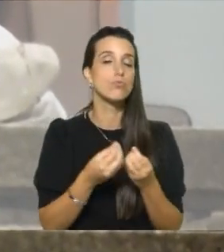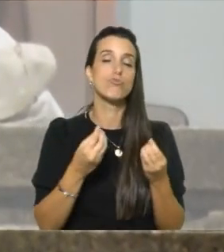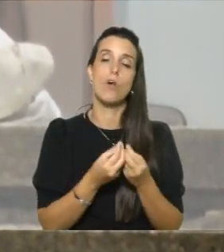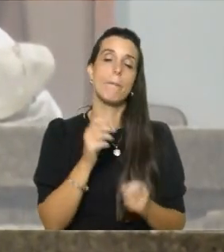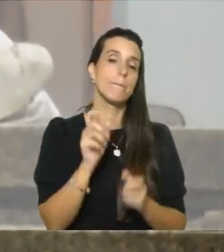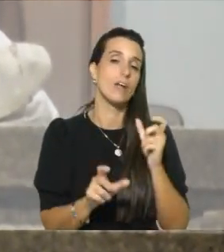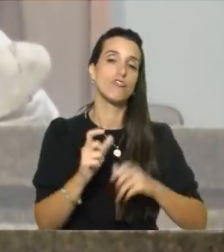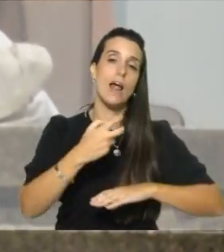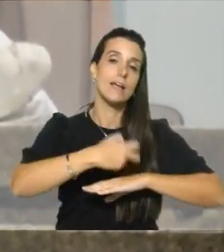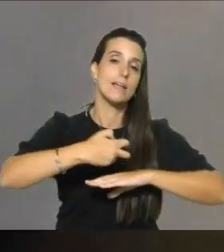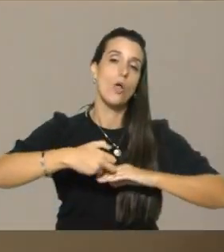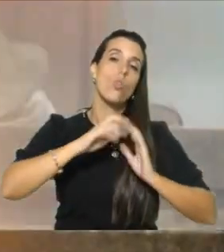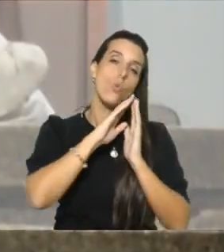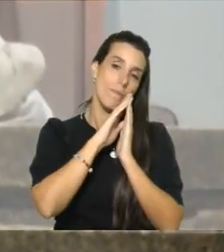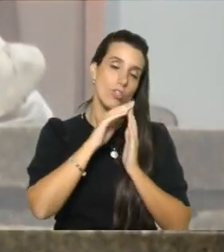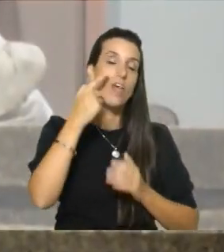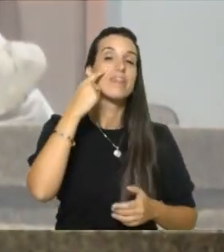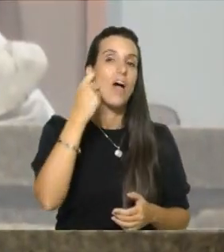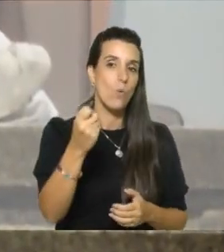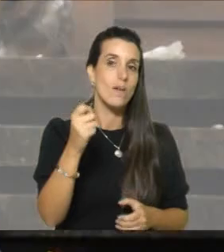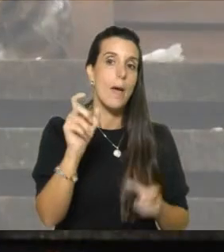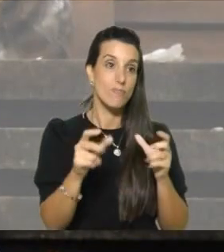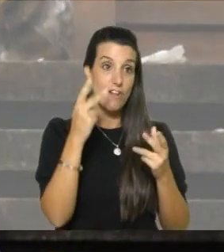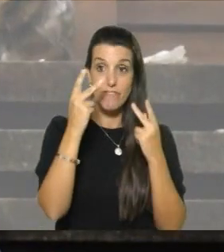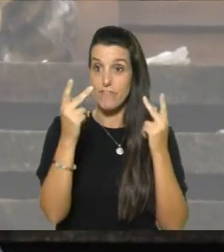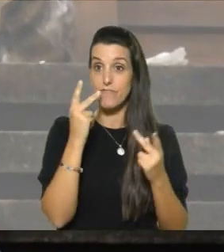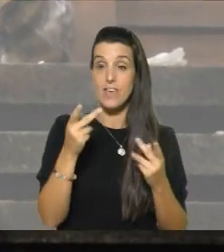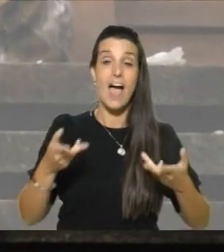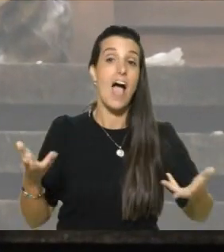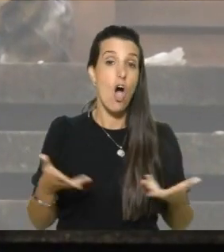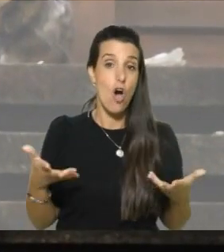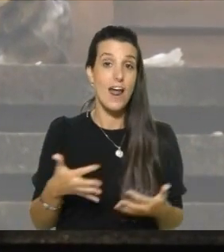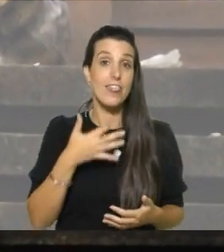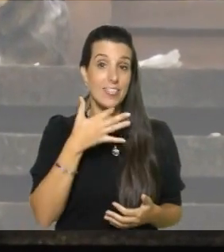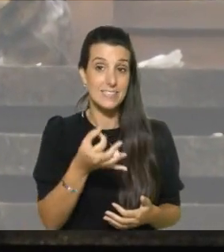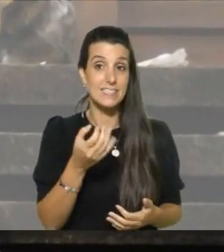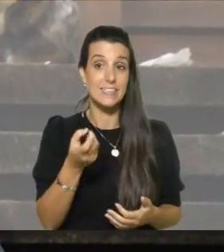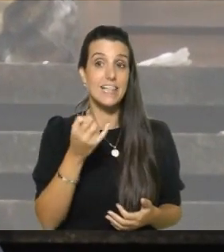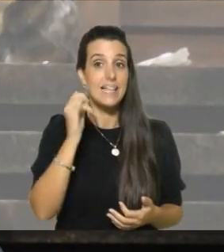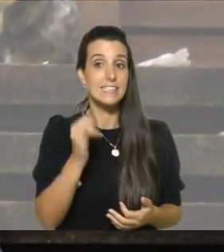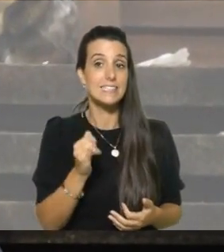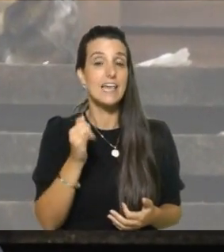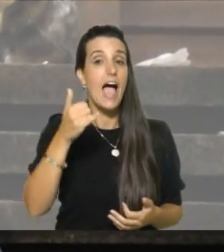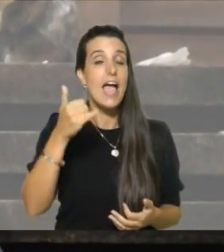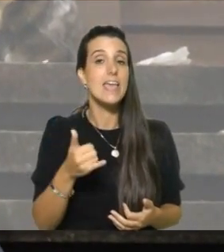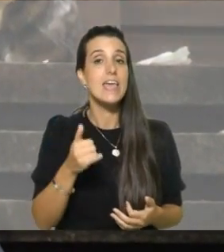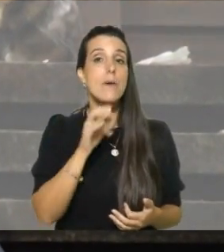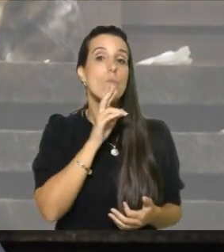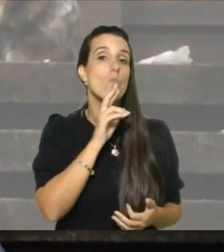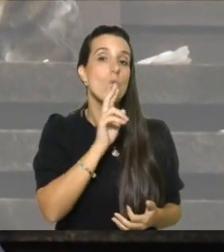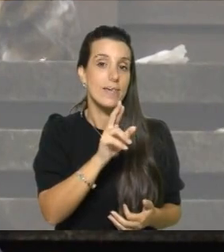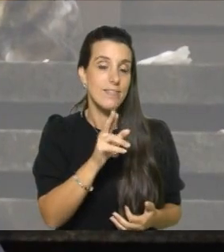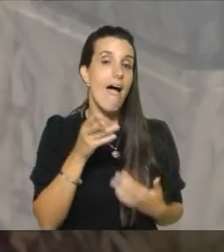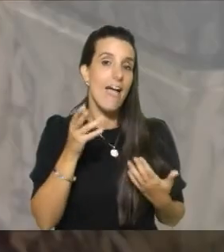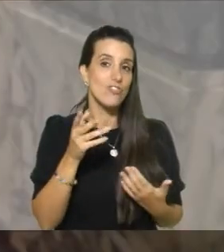pernoctando el intemper eso se nota la gente lo ve y bueno y ahora Hay que decir que que ahora sí tienen tienen la respuesta que era